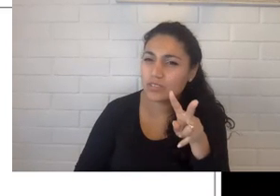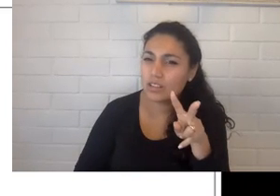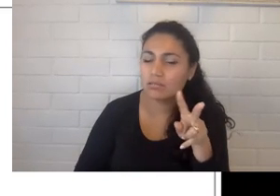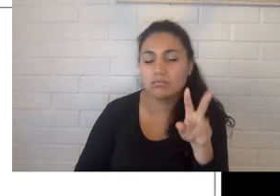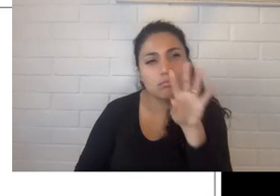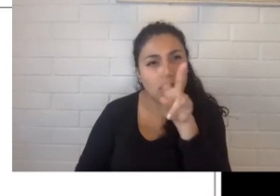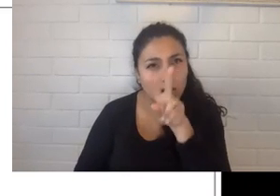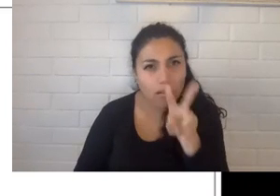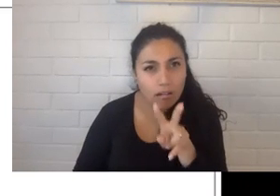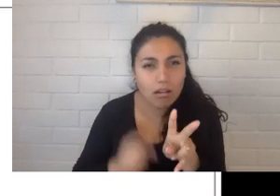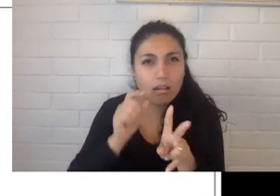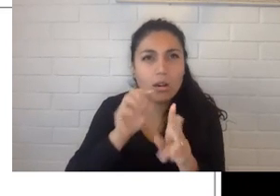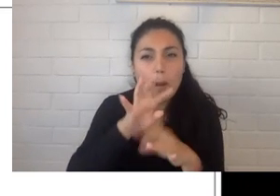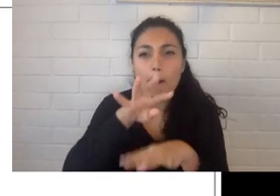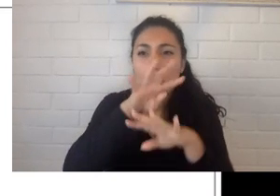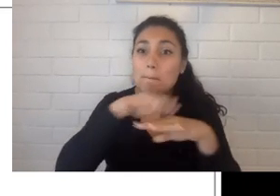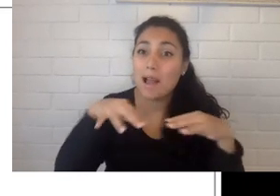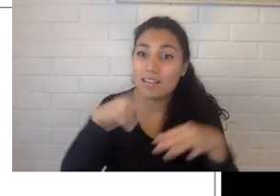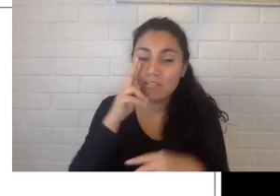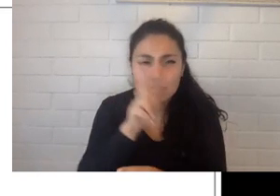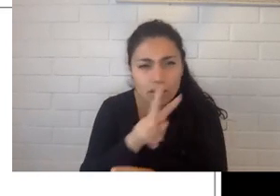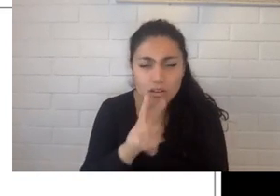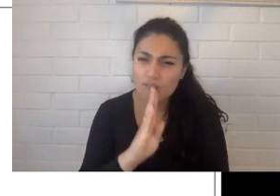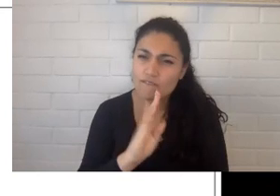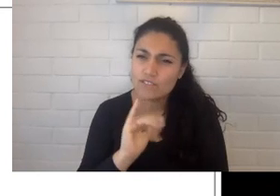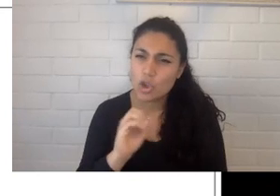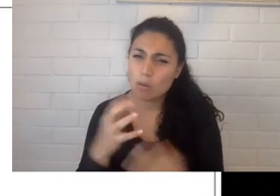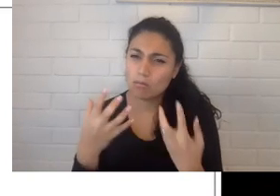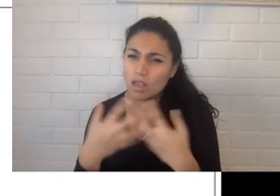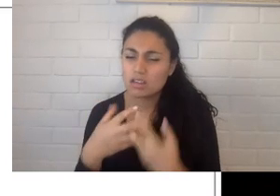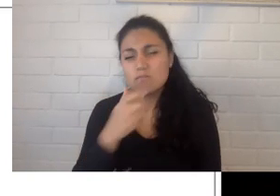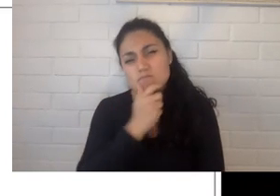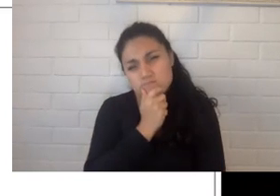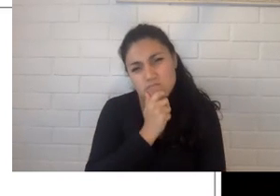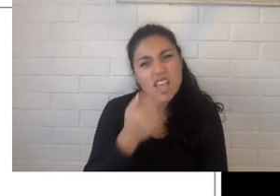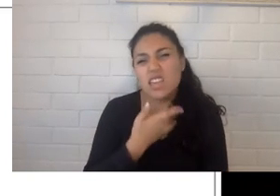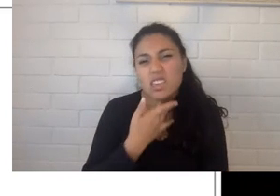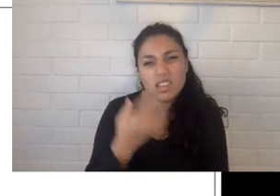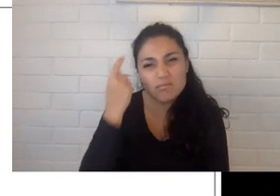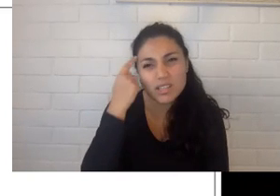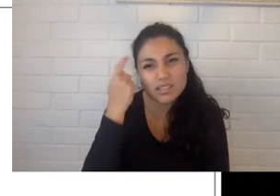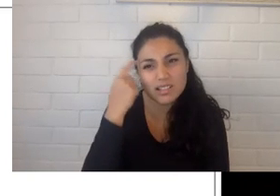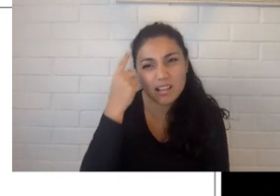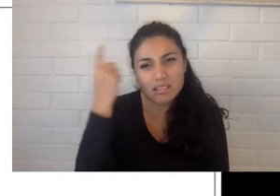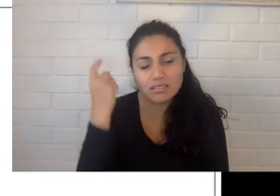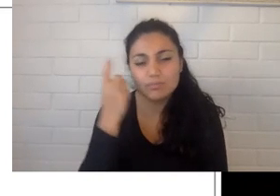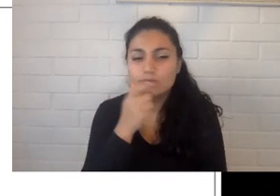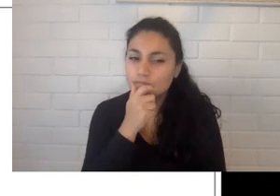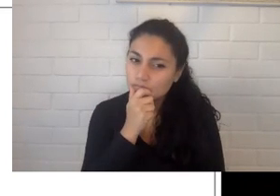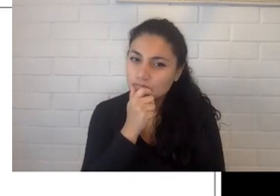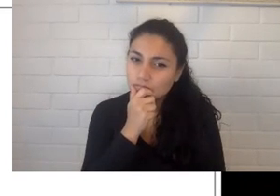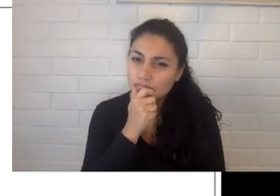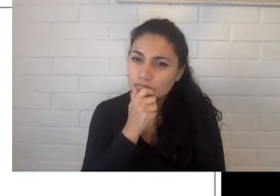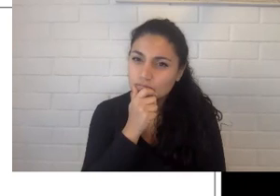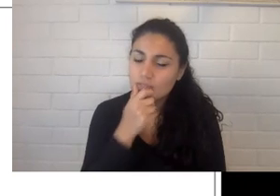la malla? Oye, ¿sabes qué esta anatomía funcional y biomecánica? ¿Qué habrán pensado con ese concepto? ¿O